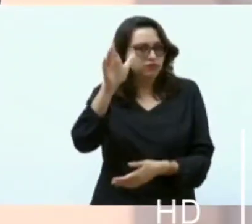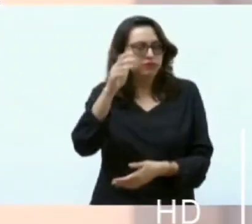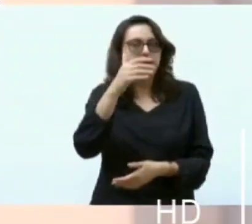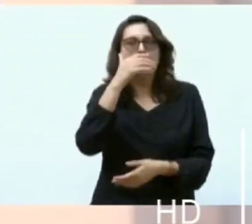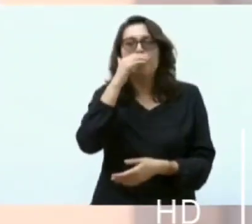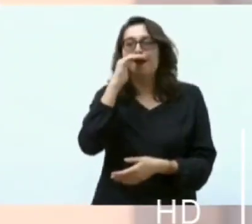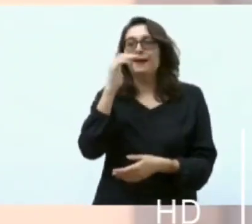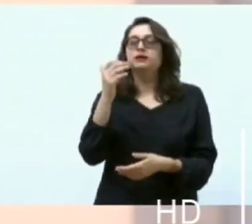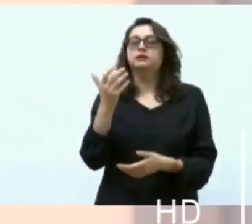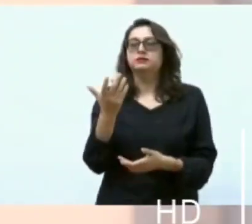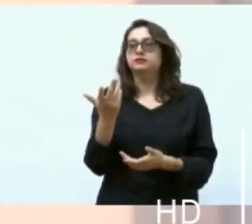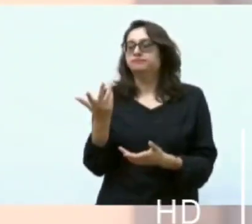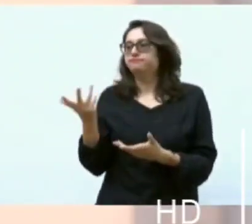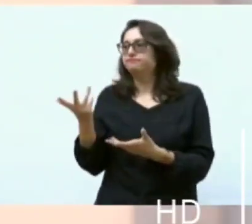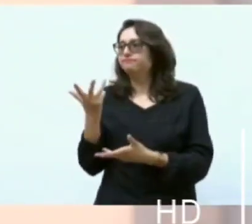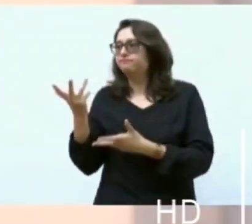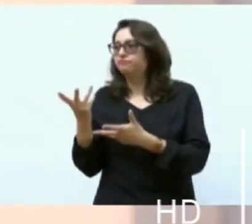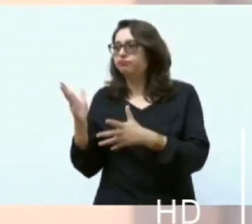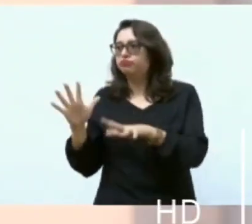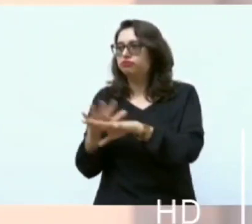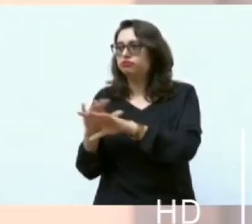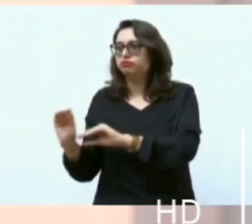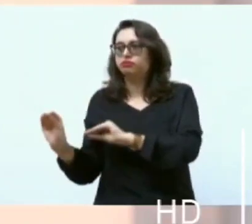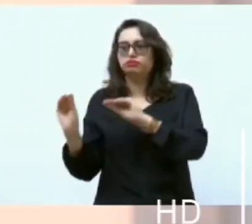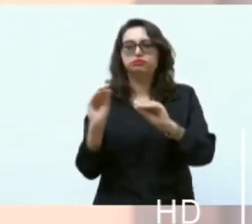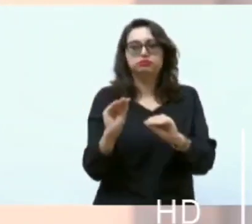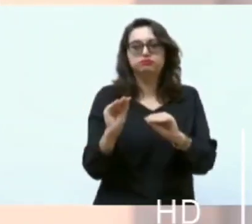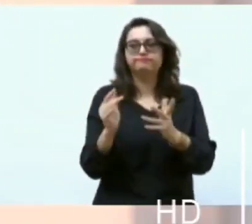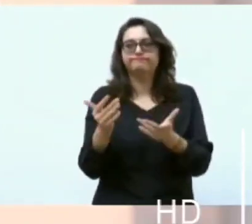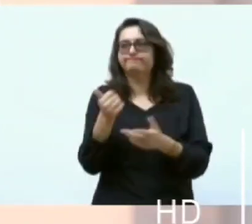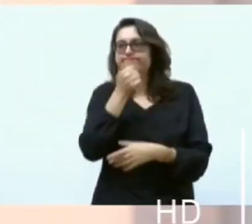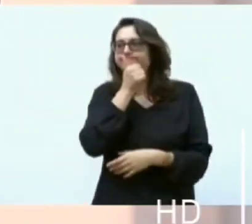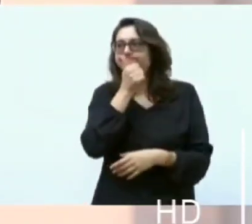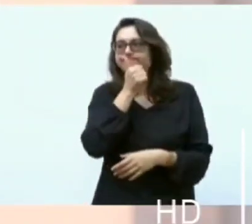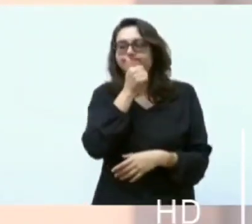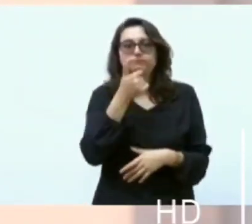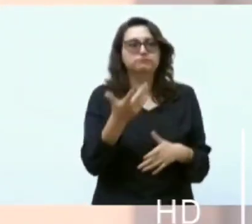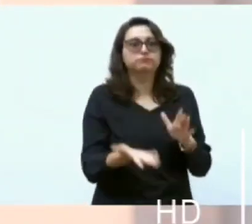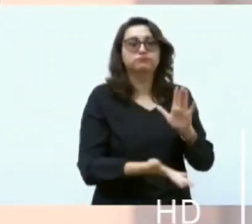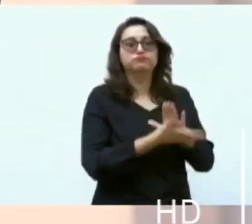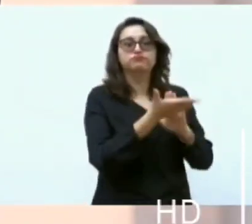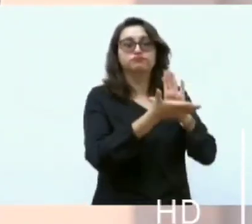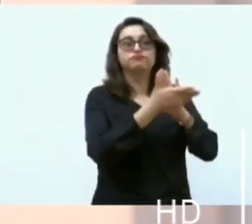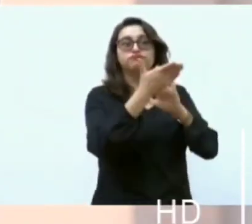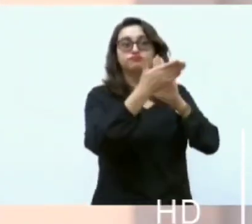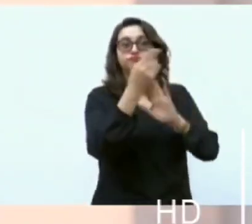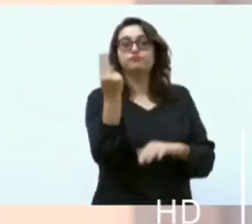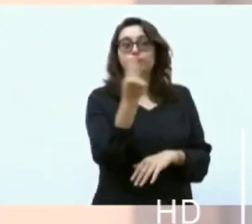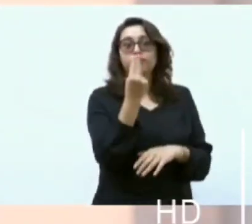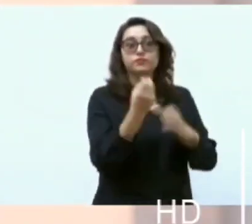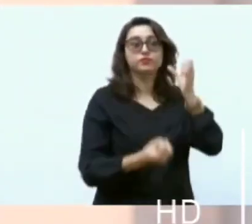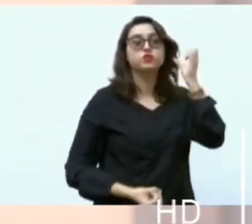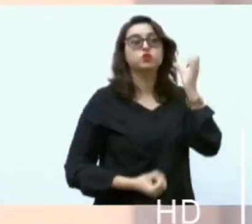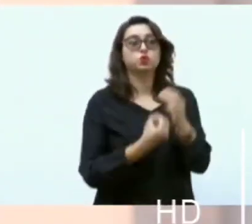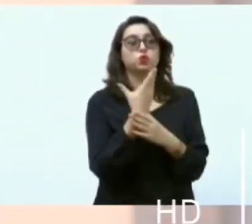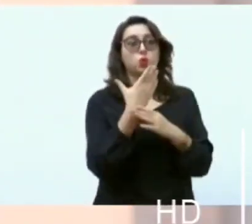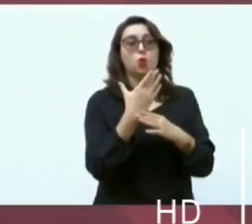la nueva sede para el Archivo Agrario en la Avenida